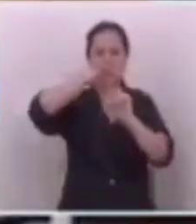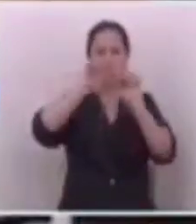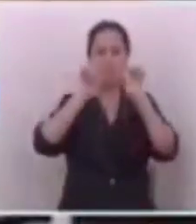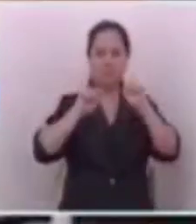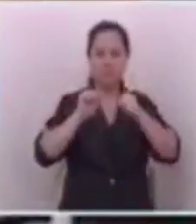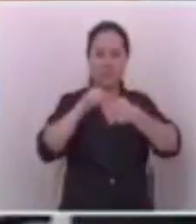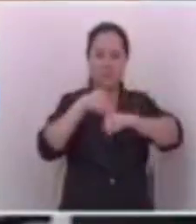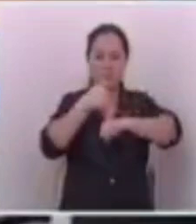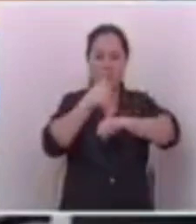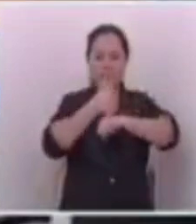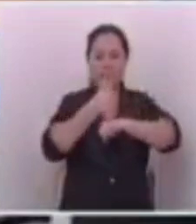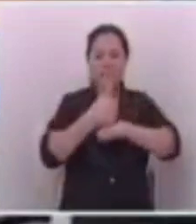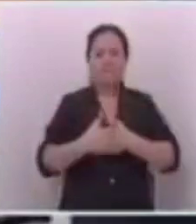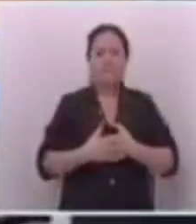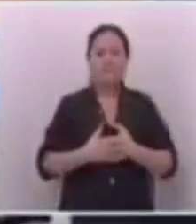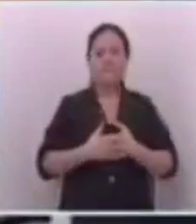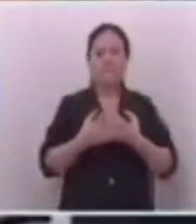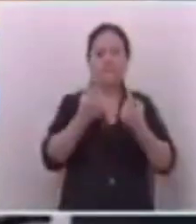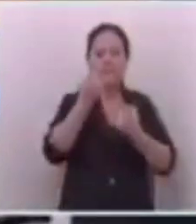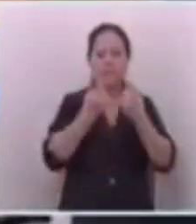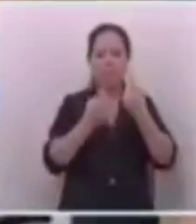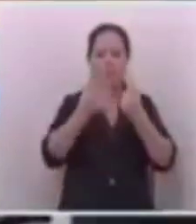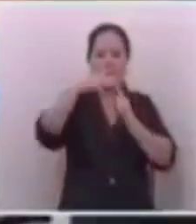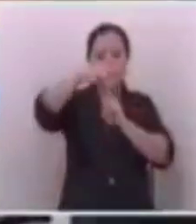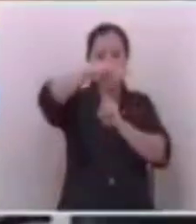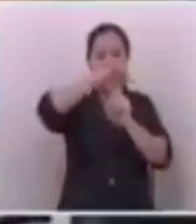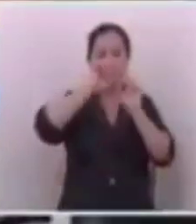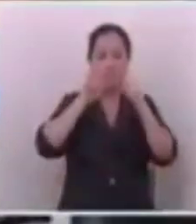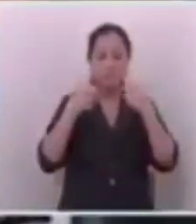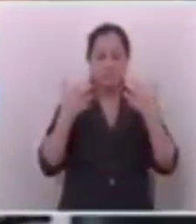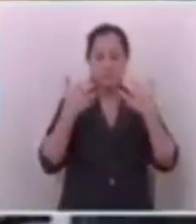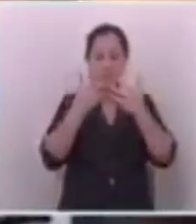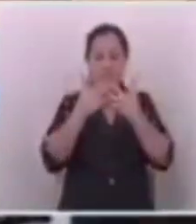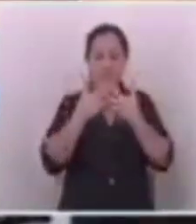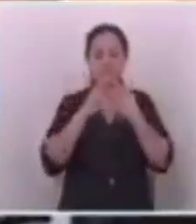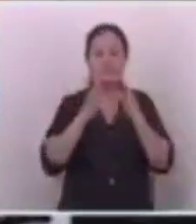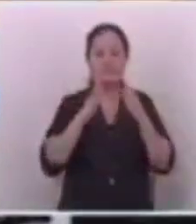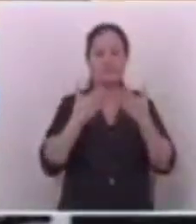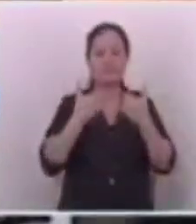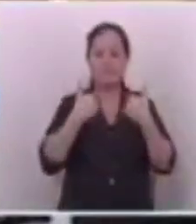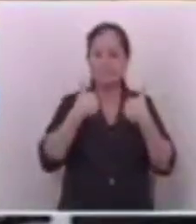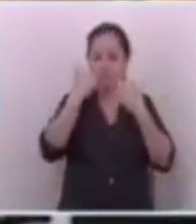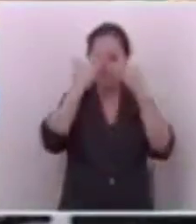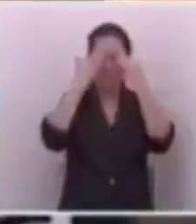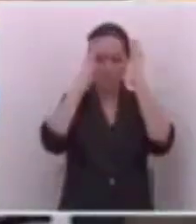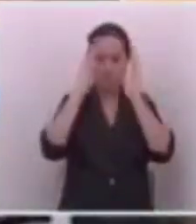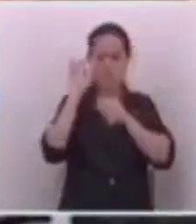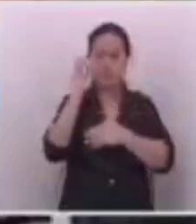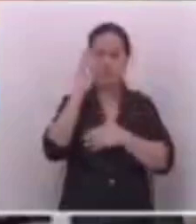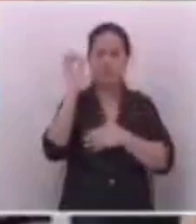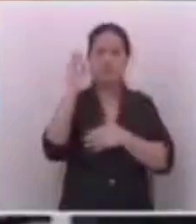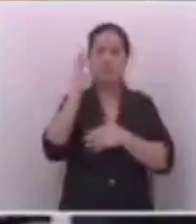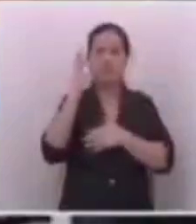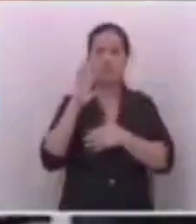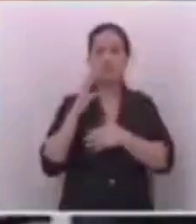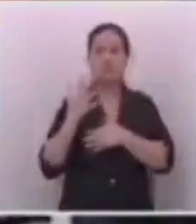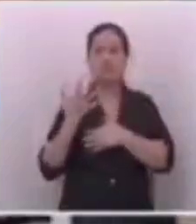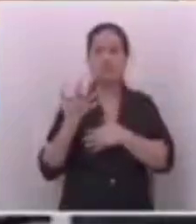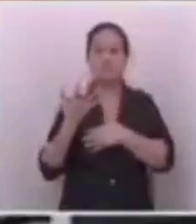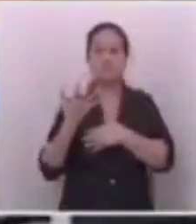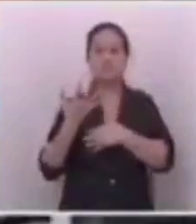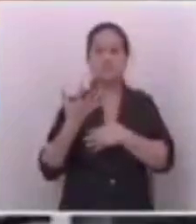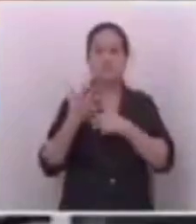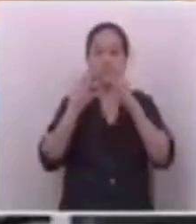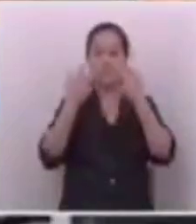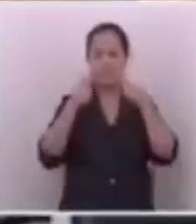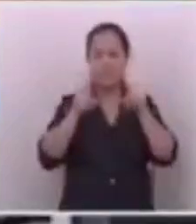podían establecer cuáles eran los casos en los que se aplicaban. Porque uno no sabe las emergencias por